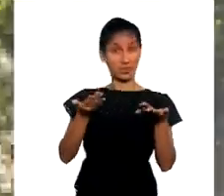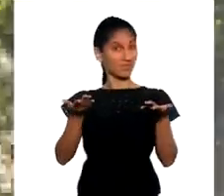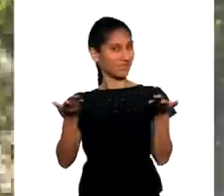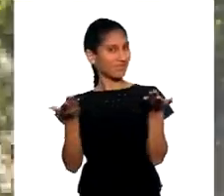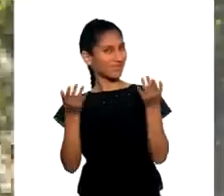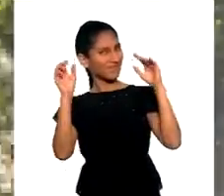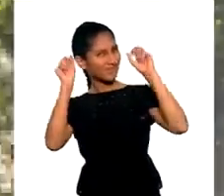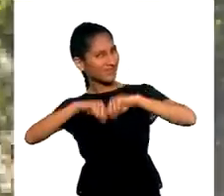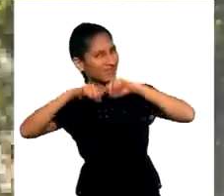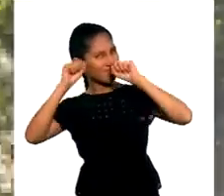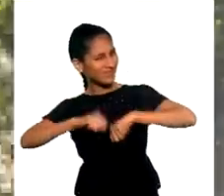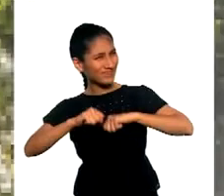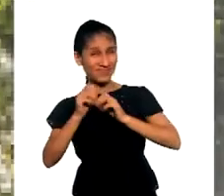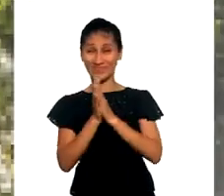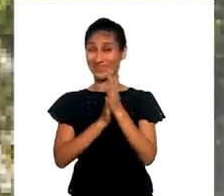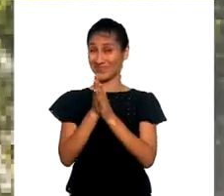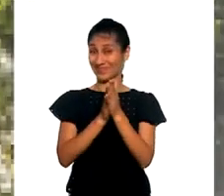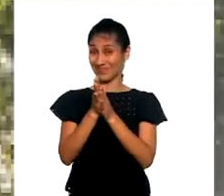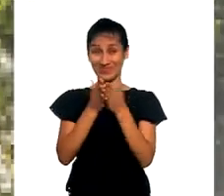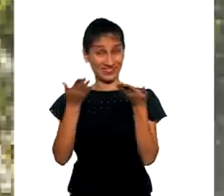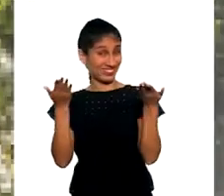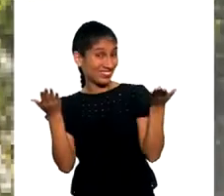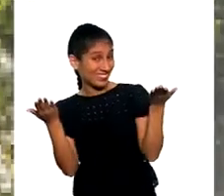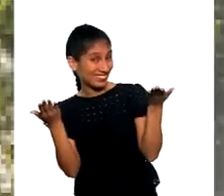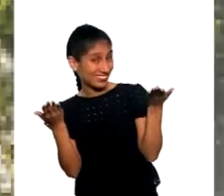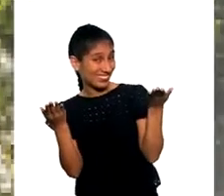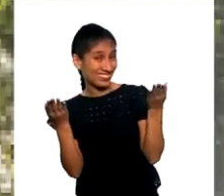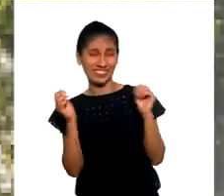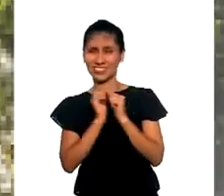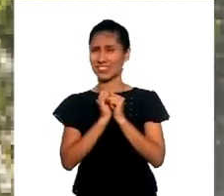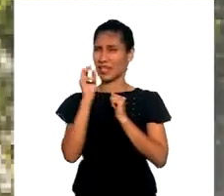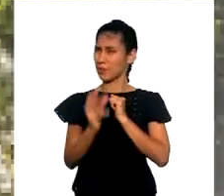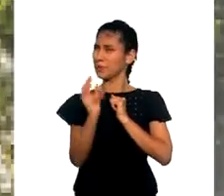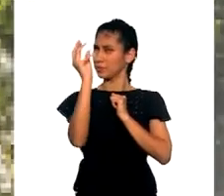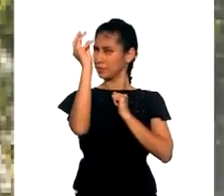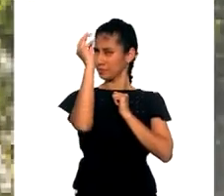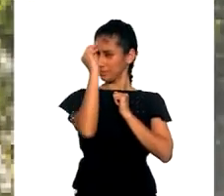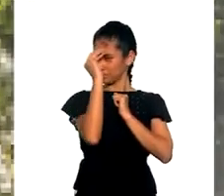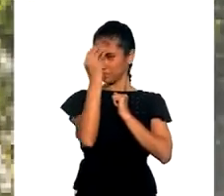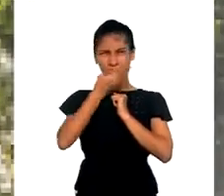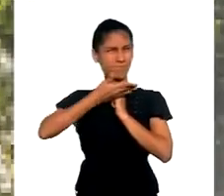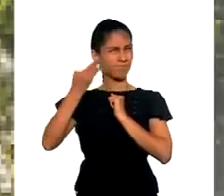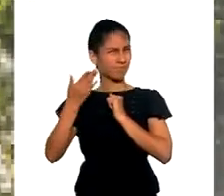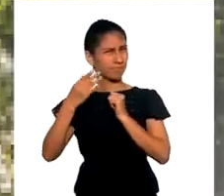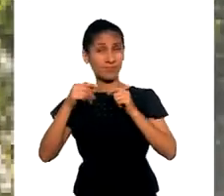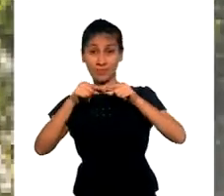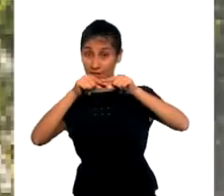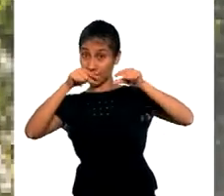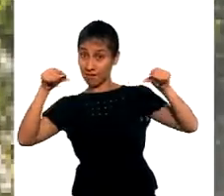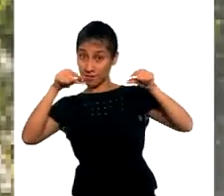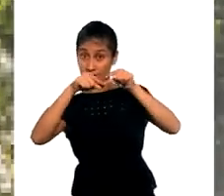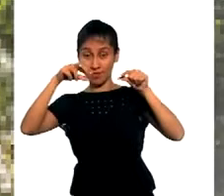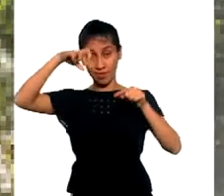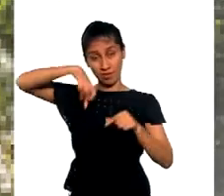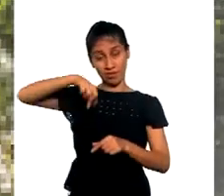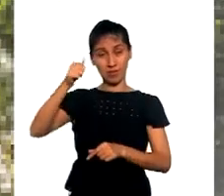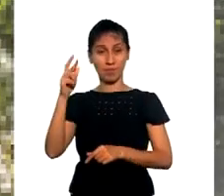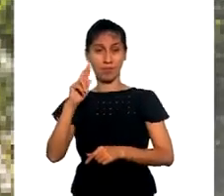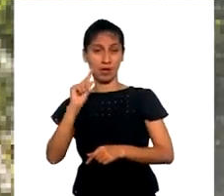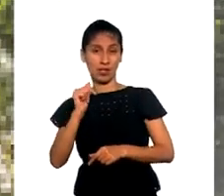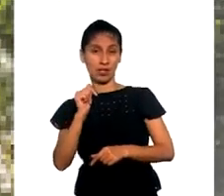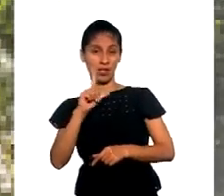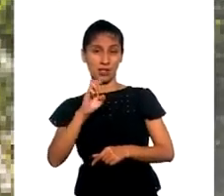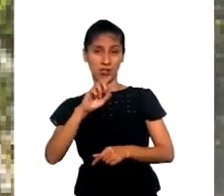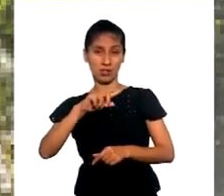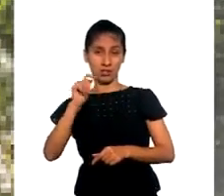así es mi estimado hemos aprendido sobre las líneas paralelas en las